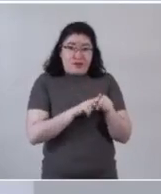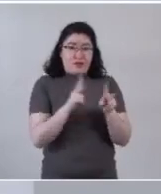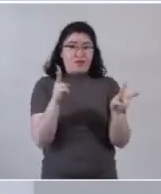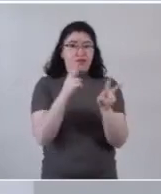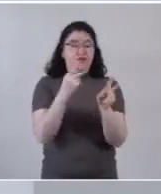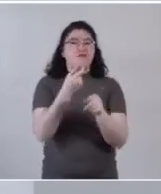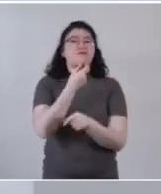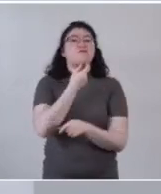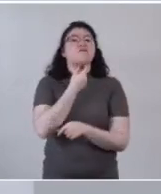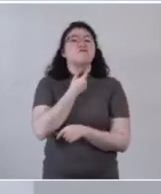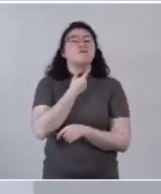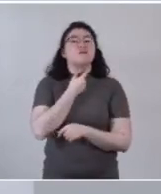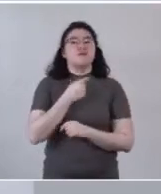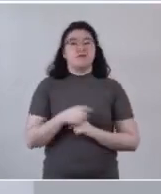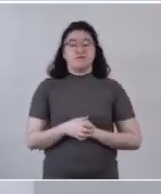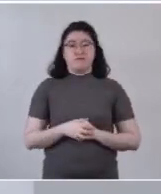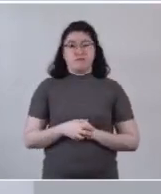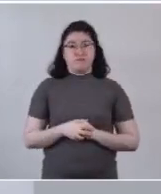ventilación,